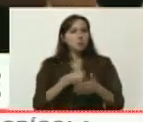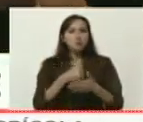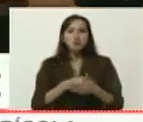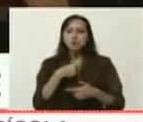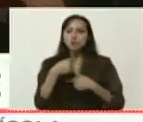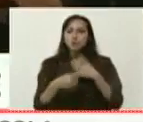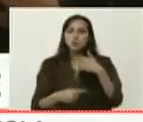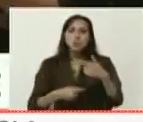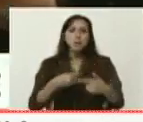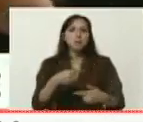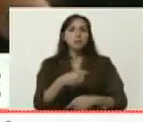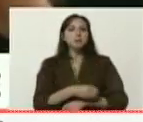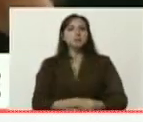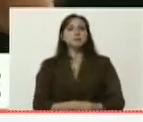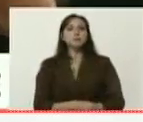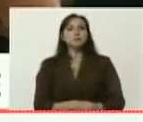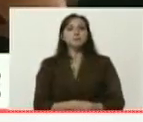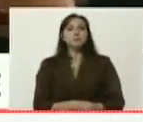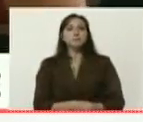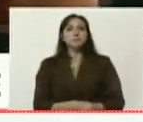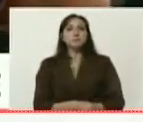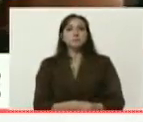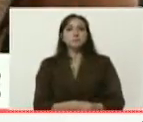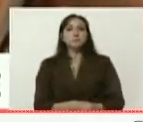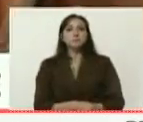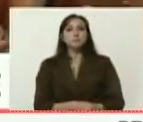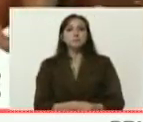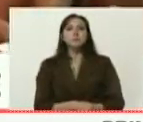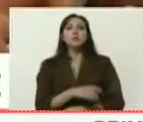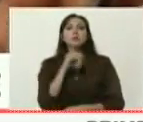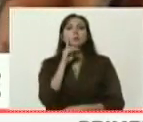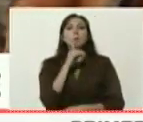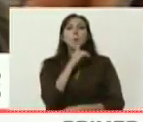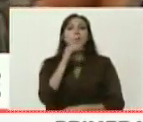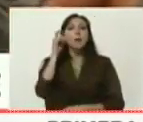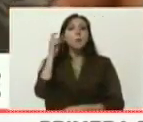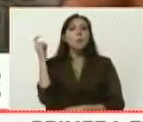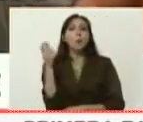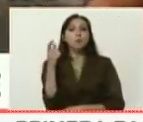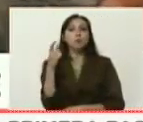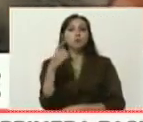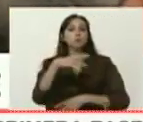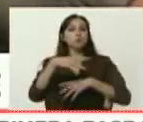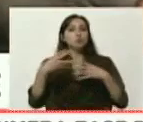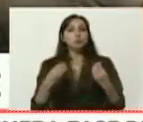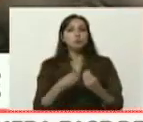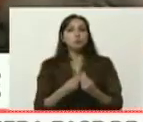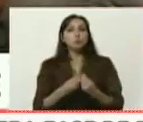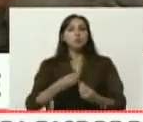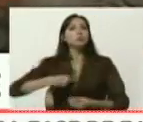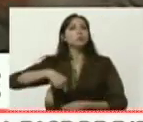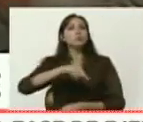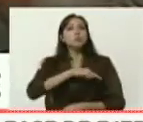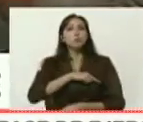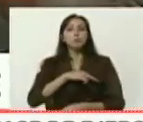día. Su nombre es pueblo, como todos nosotros, de Eduardo Ramos.